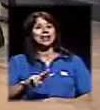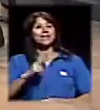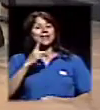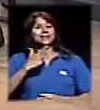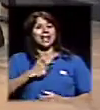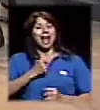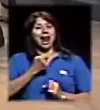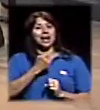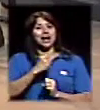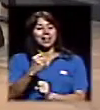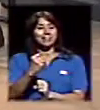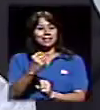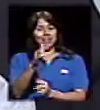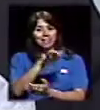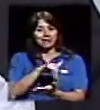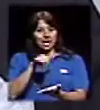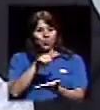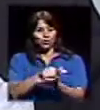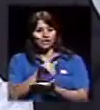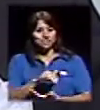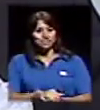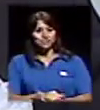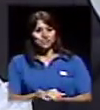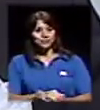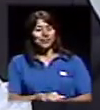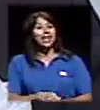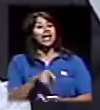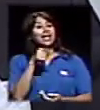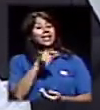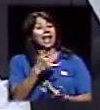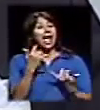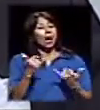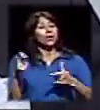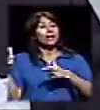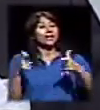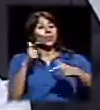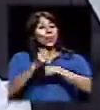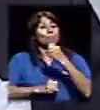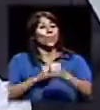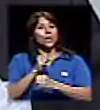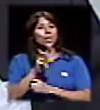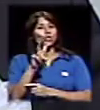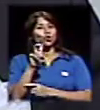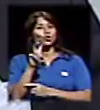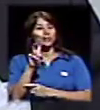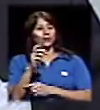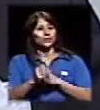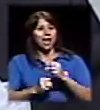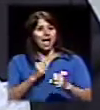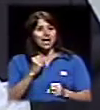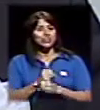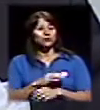de la ciudad de San José, que está en su bicentenario. Nos hablaba usted de este